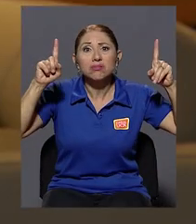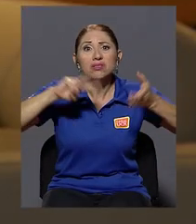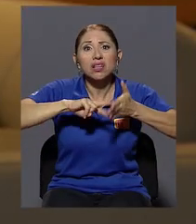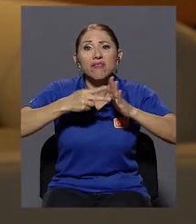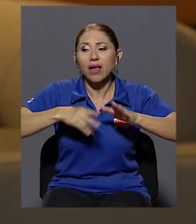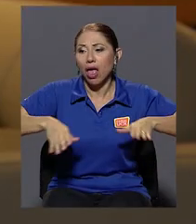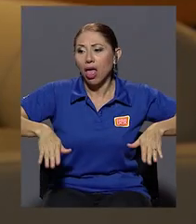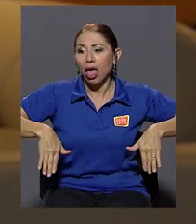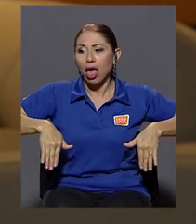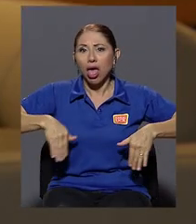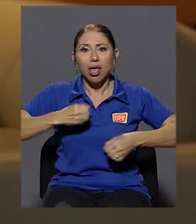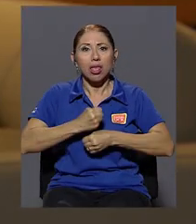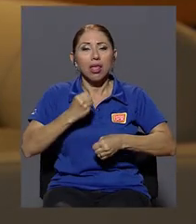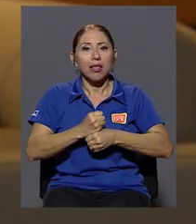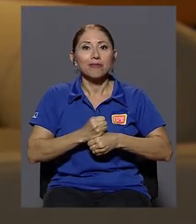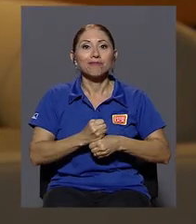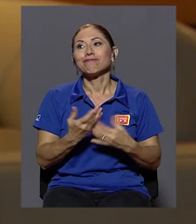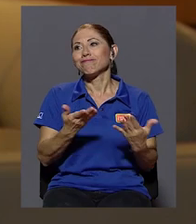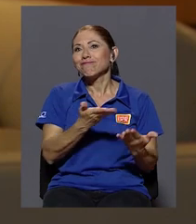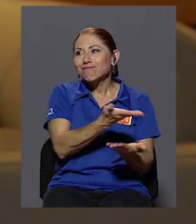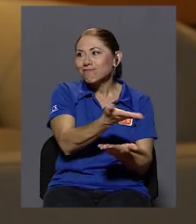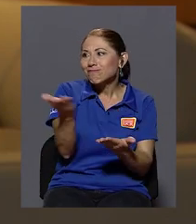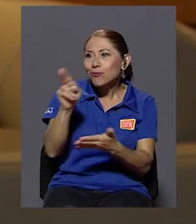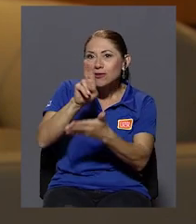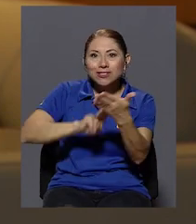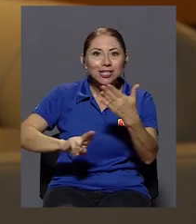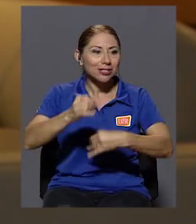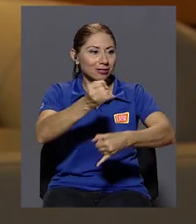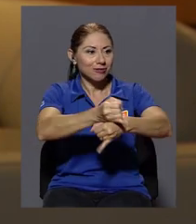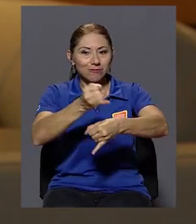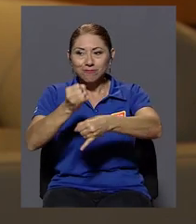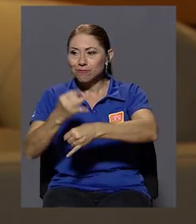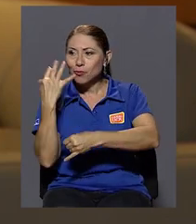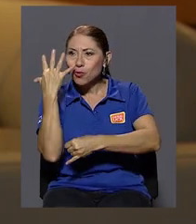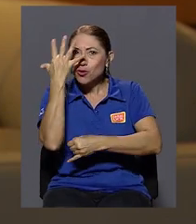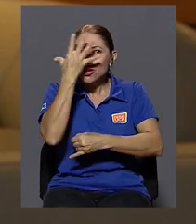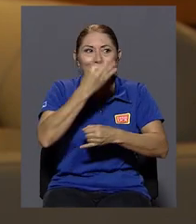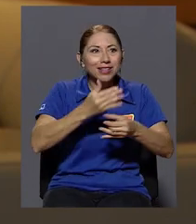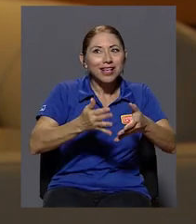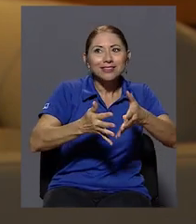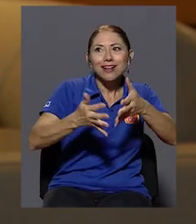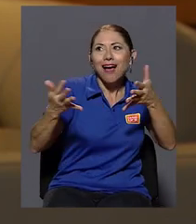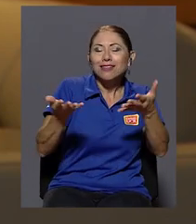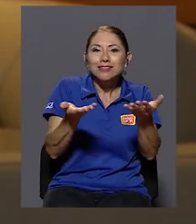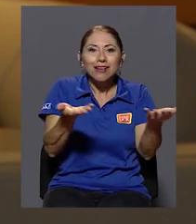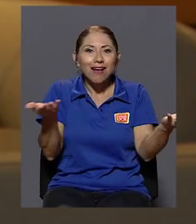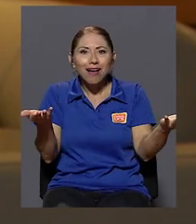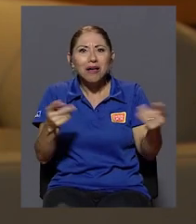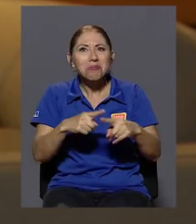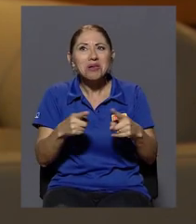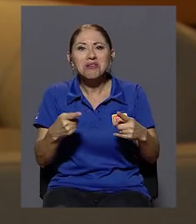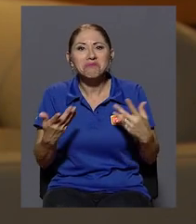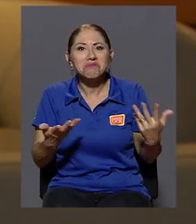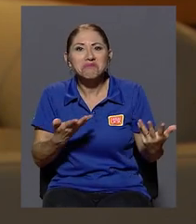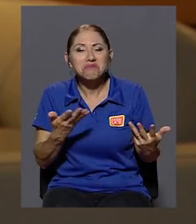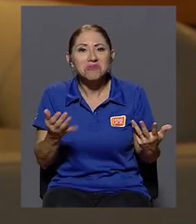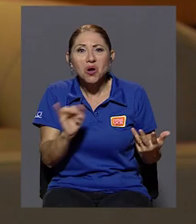instituciones muy bonitas, muy grandes, que formamos muchos recursos, pero como planteaba